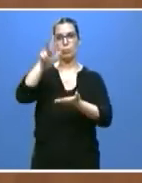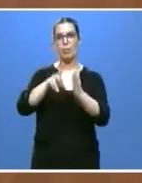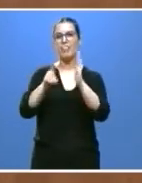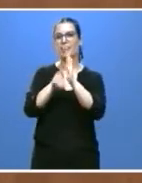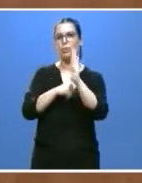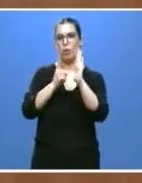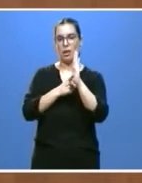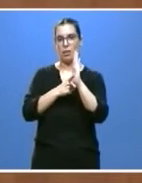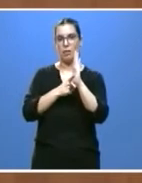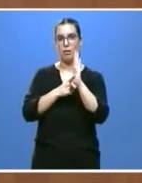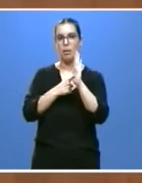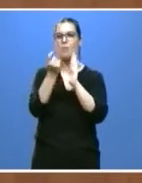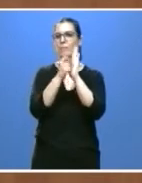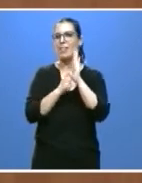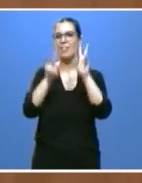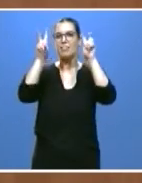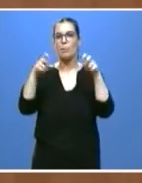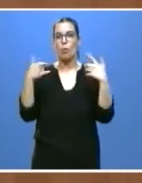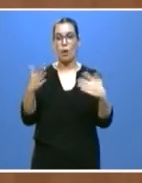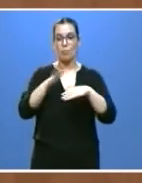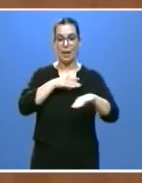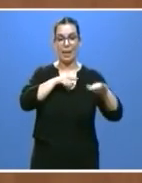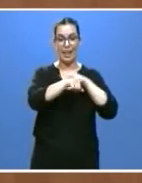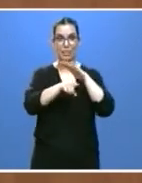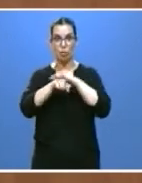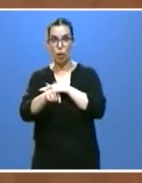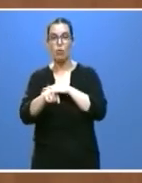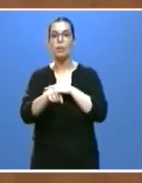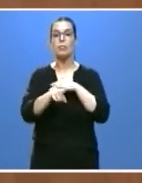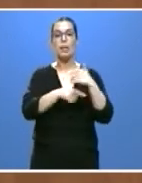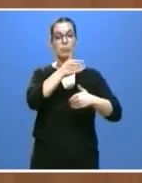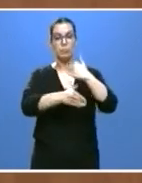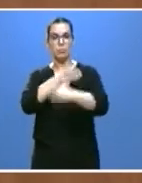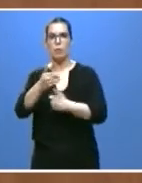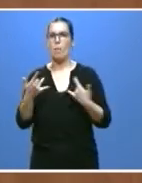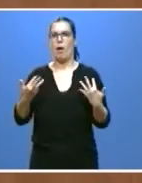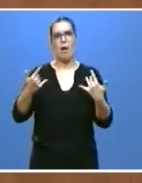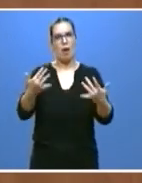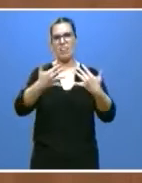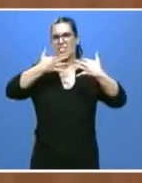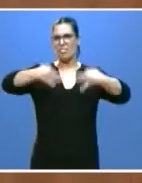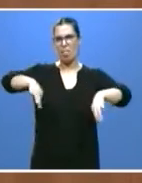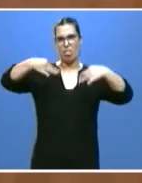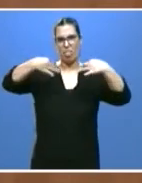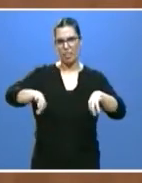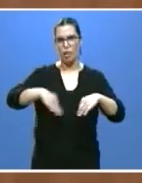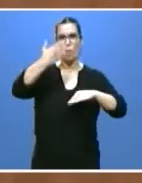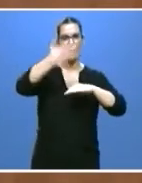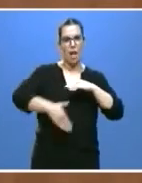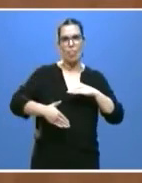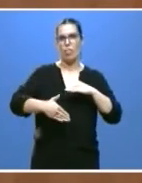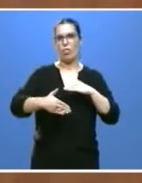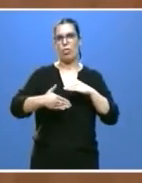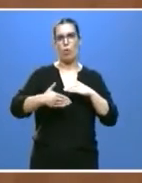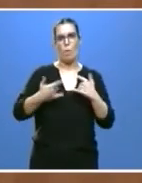ley con medidas sobre simplificación y agilización administrativa, reducción de plazos y